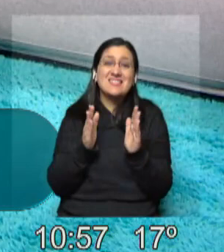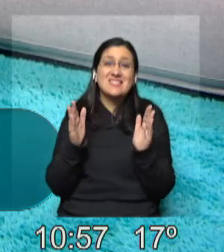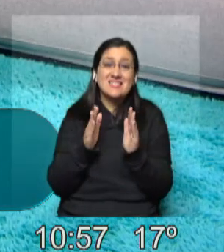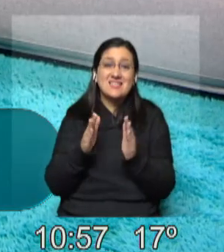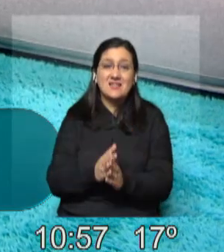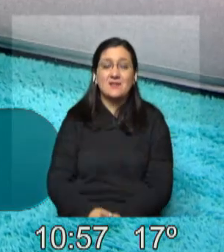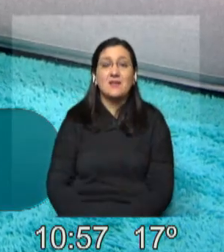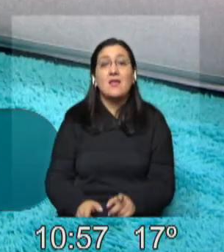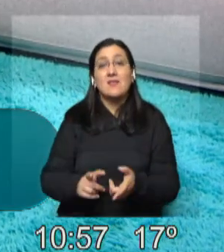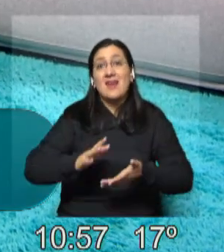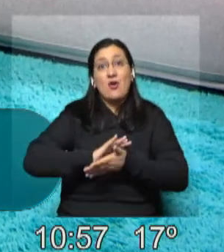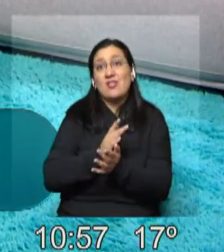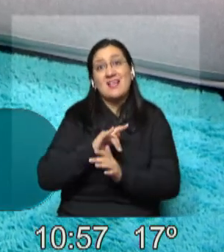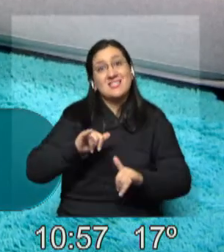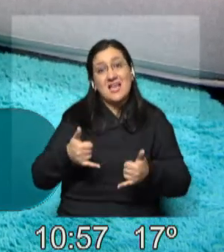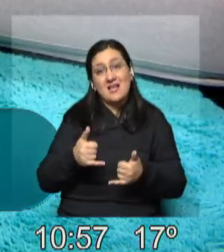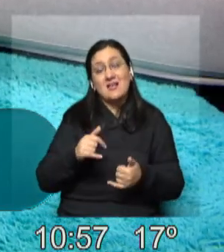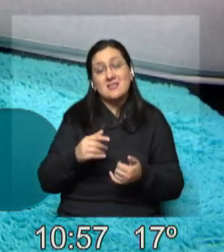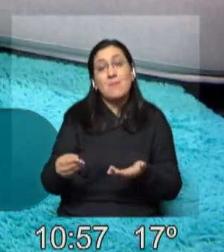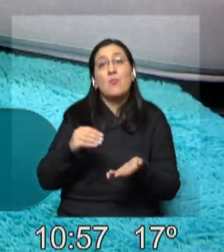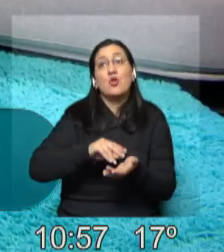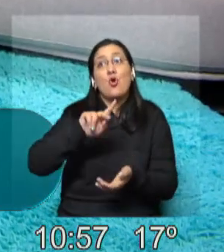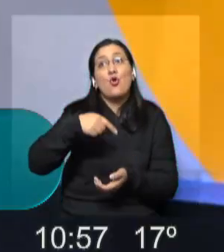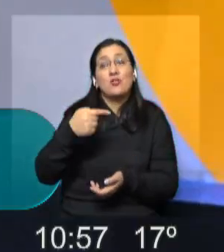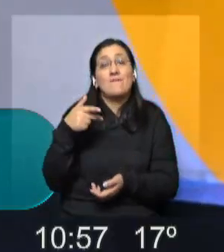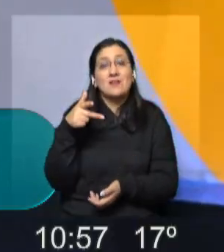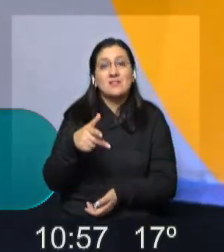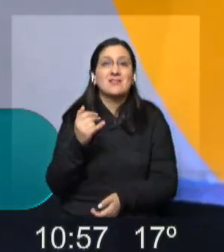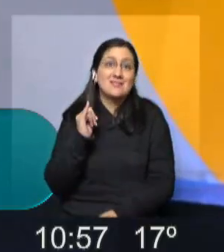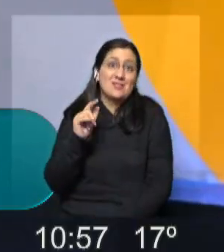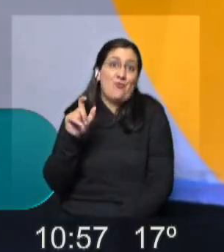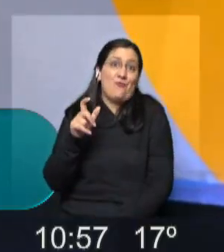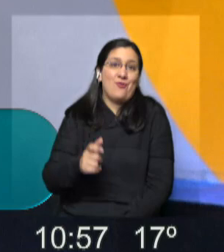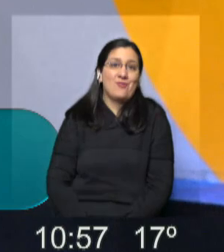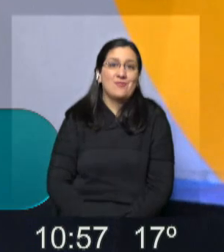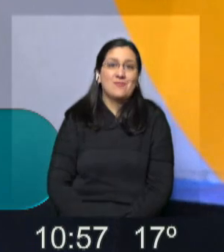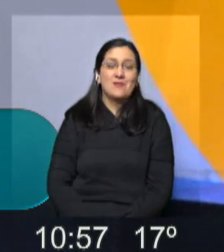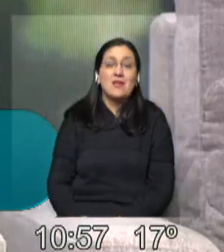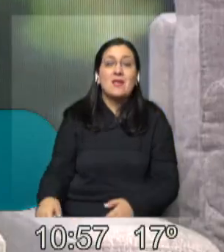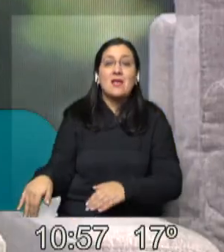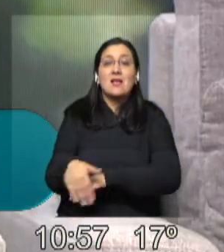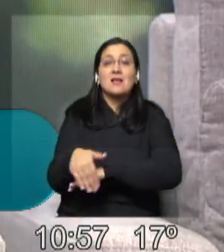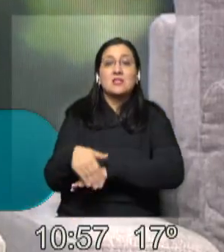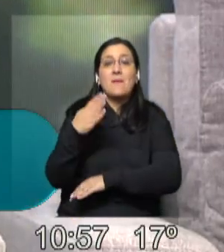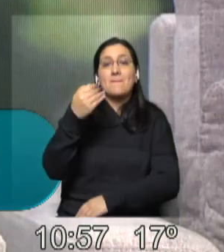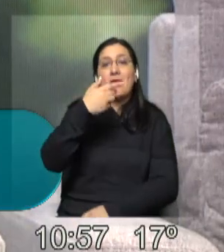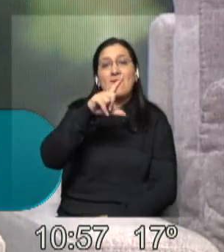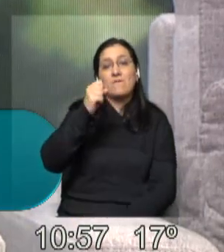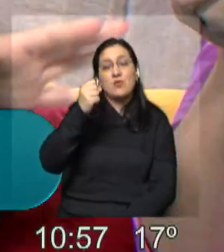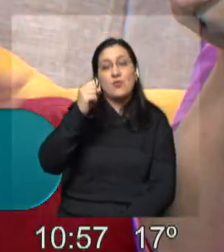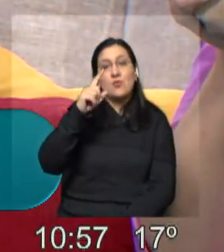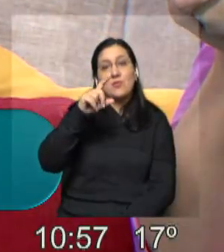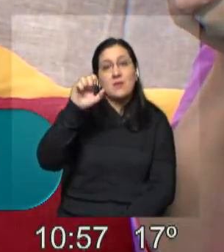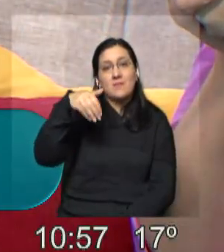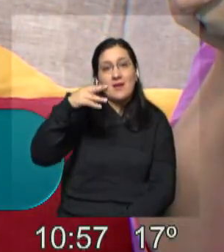chiquitita. Así que tienen que agotarla ya si ponen otra fecha. Es Pablo de María y Durazno. Entre Durazno Pablo de María y Sidra. Sí, la señora